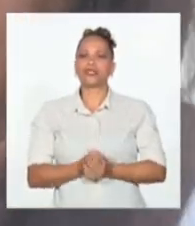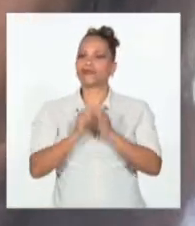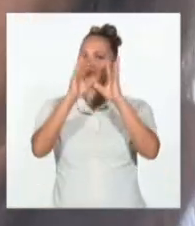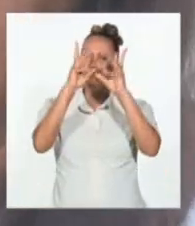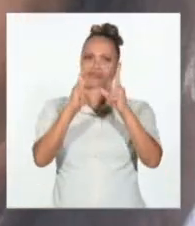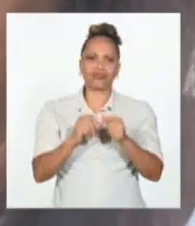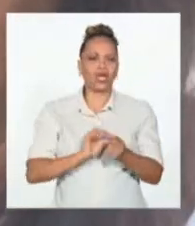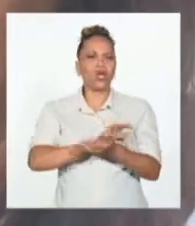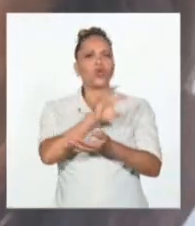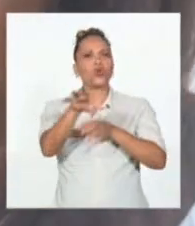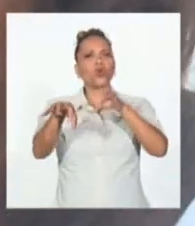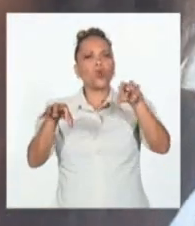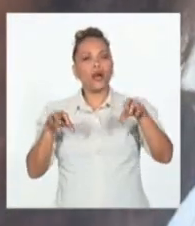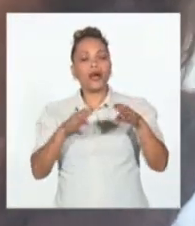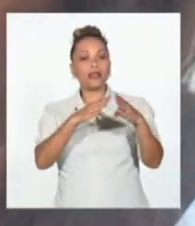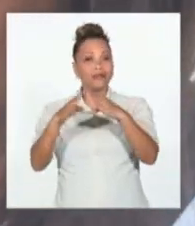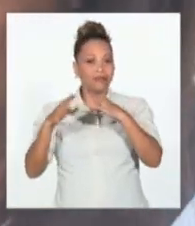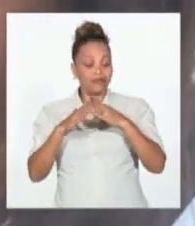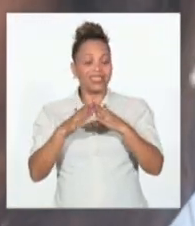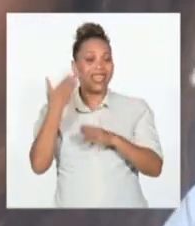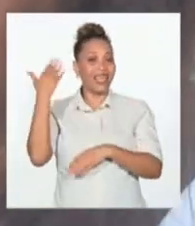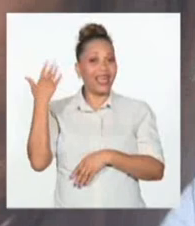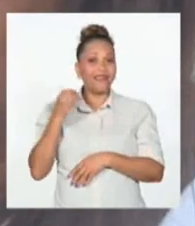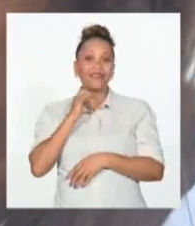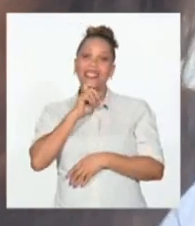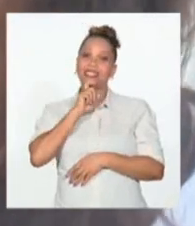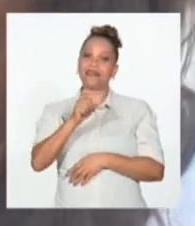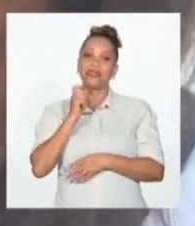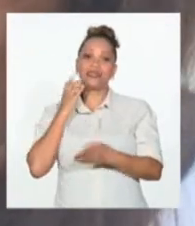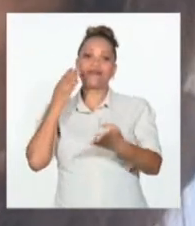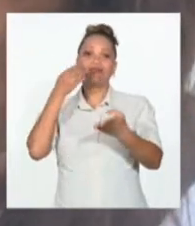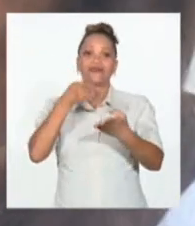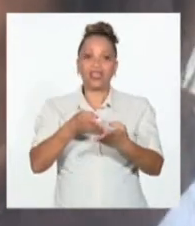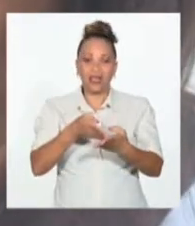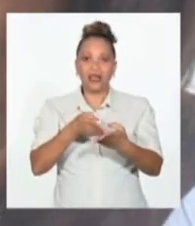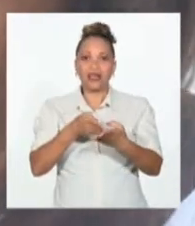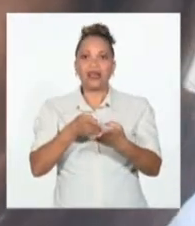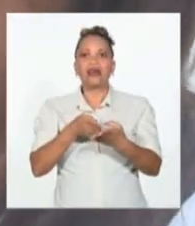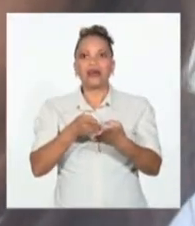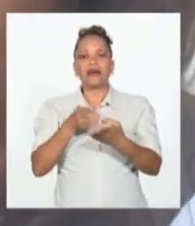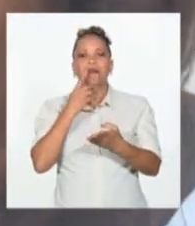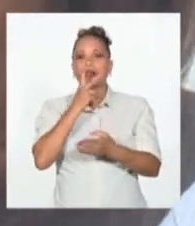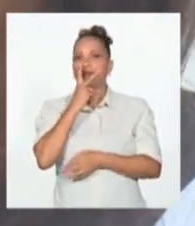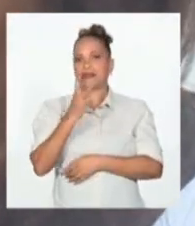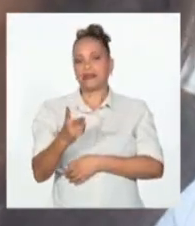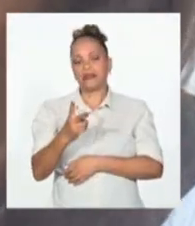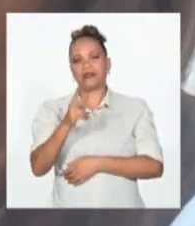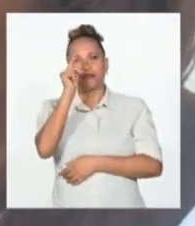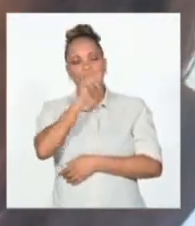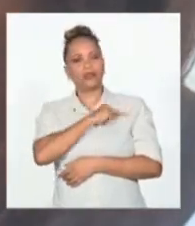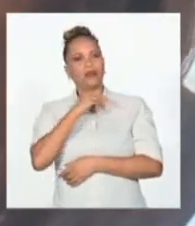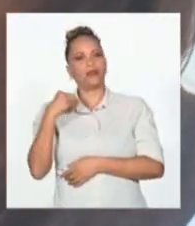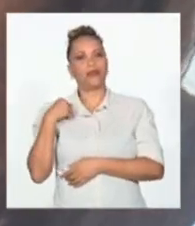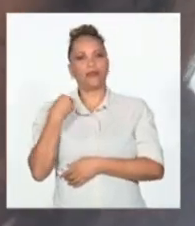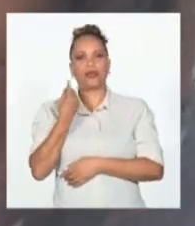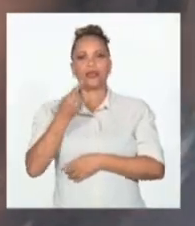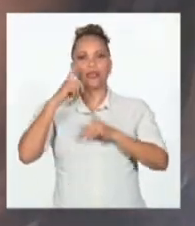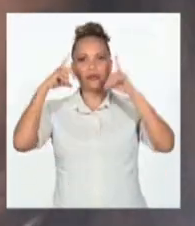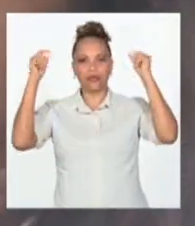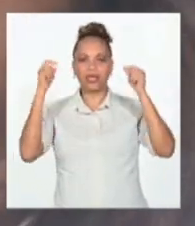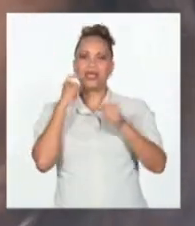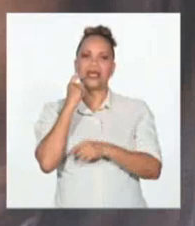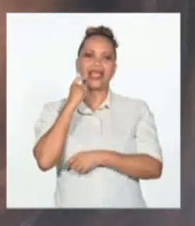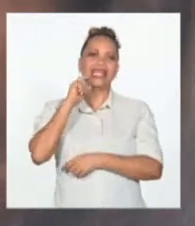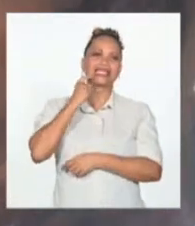todas esas comunidades donde teníamos dificultades para que los pacientes llegaran a nuestra consulta para recibir la atención estomatológica.